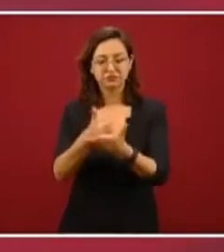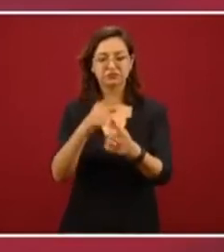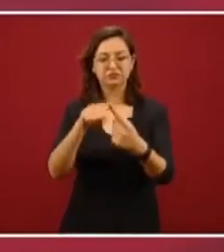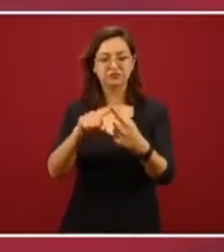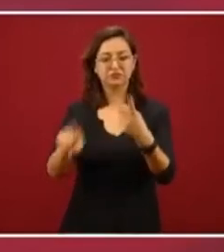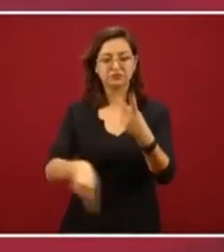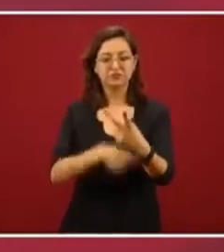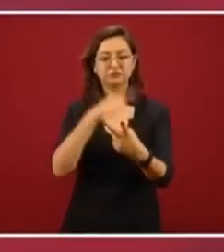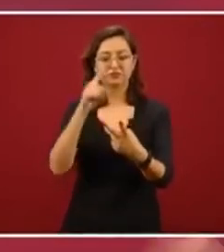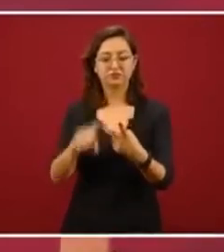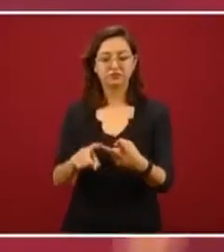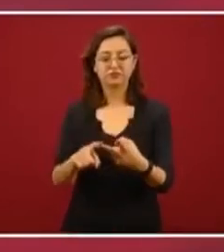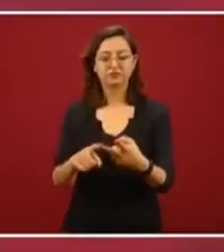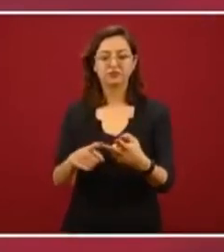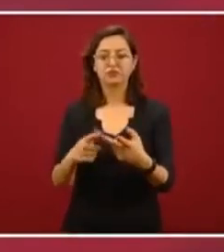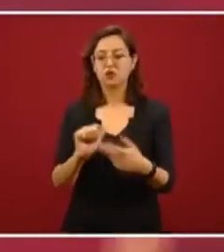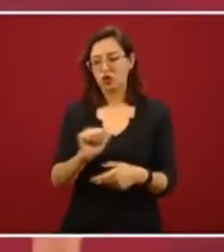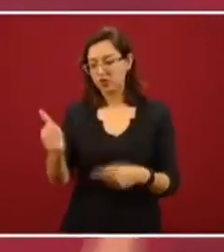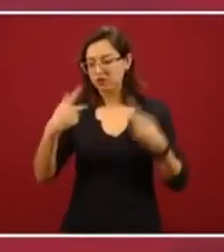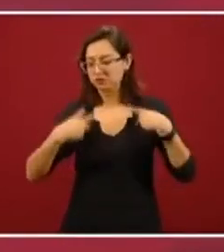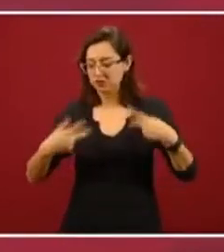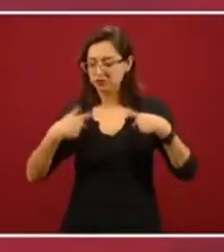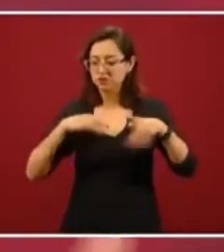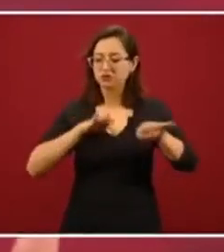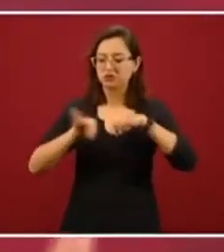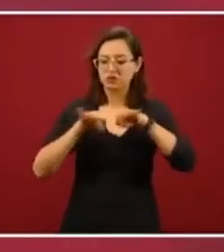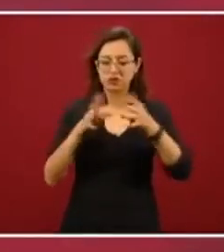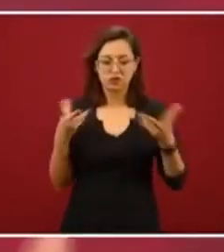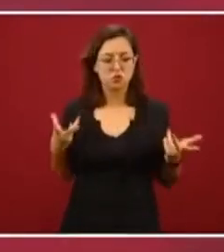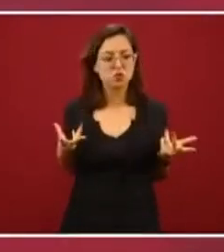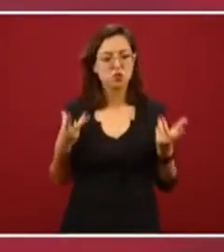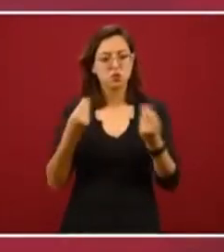y otros trabajadores